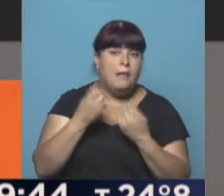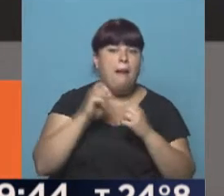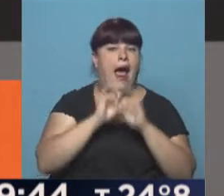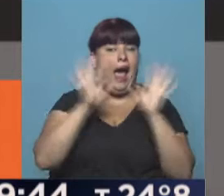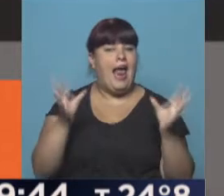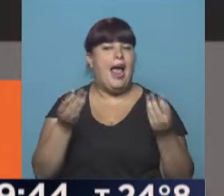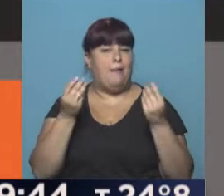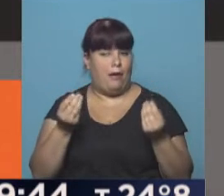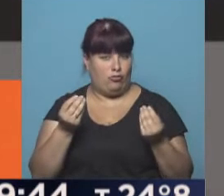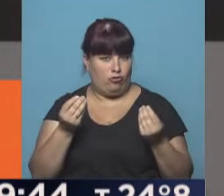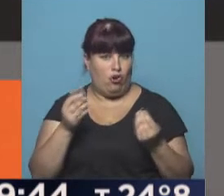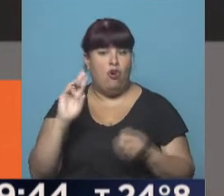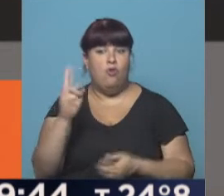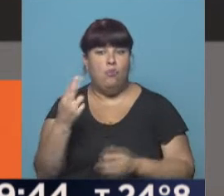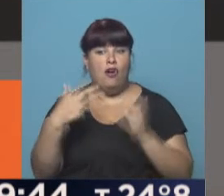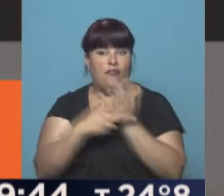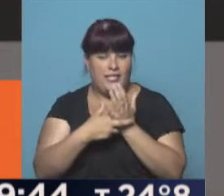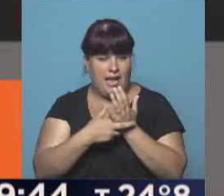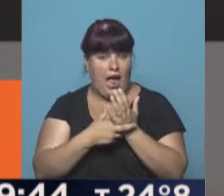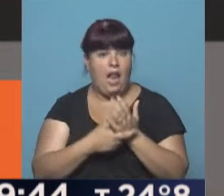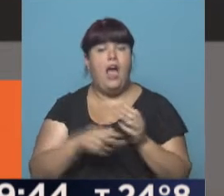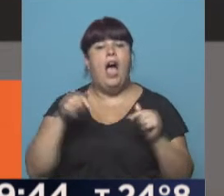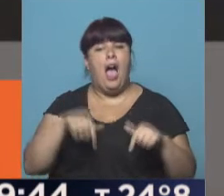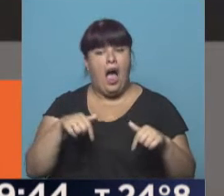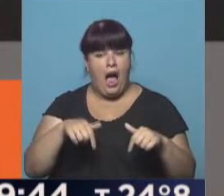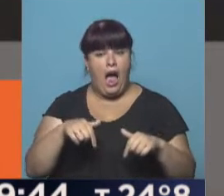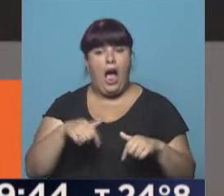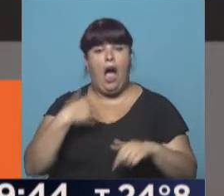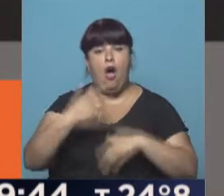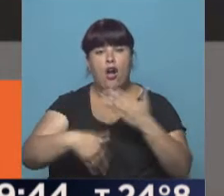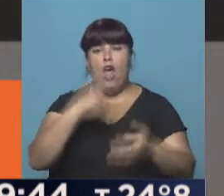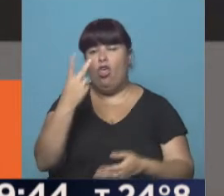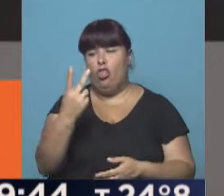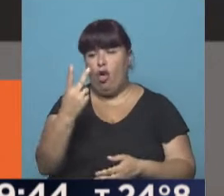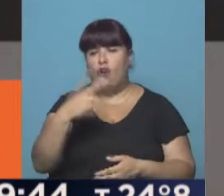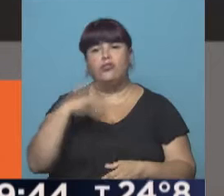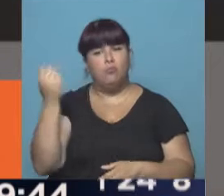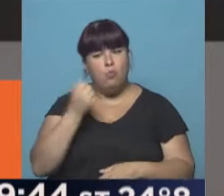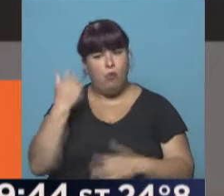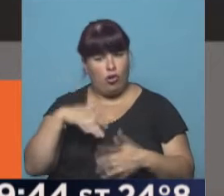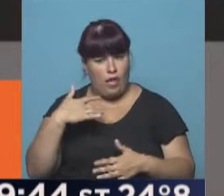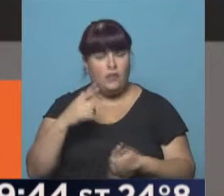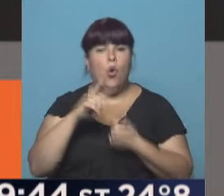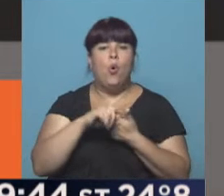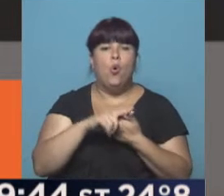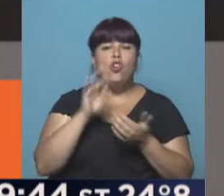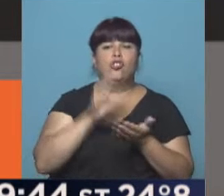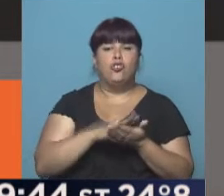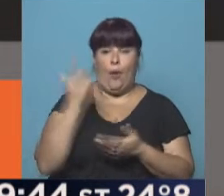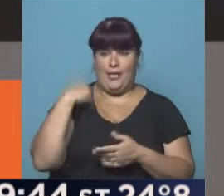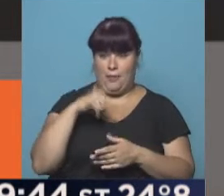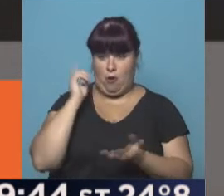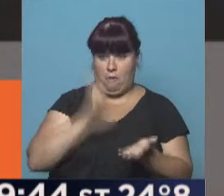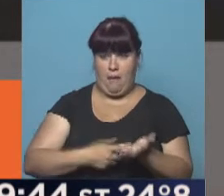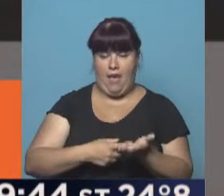esclarecer la muerte del fiscal nisman ahora está en curso dos muy importantes una es la que se acaba de